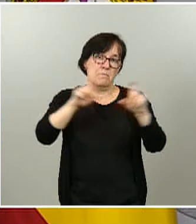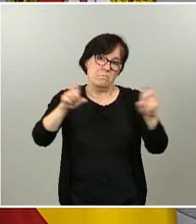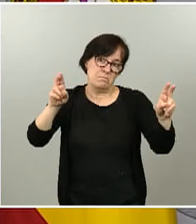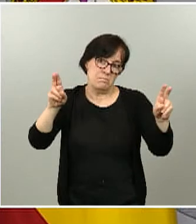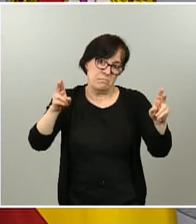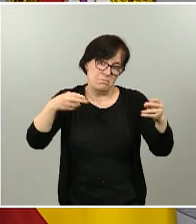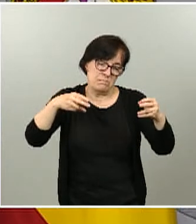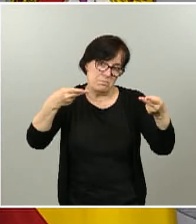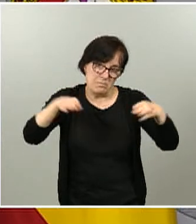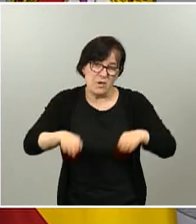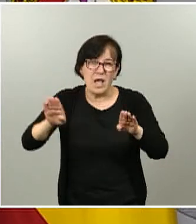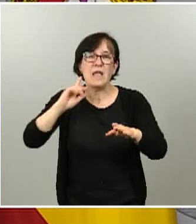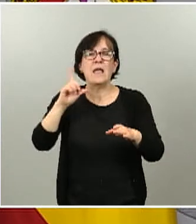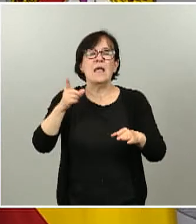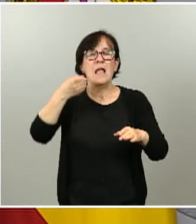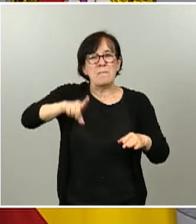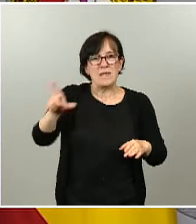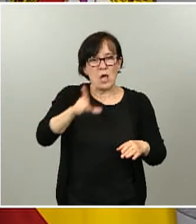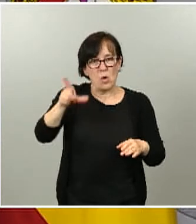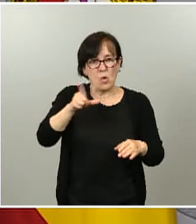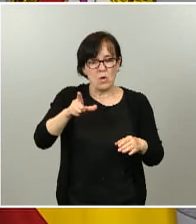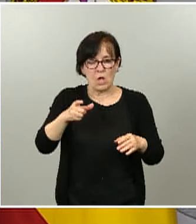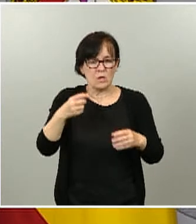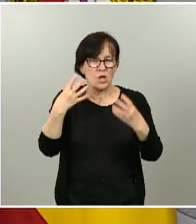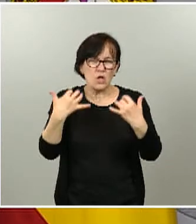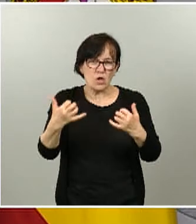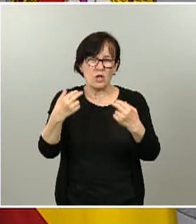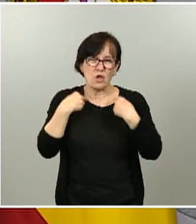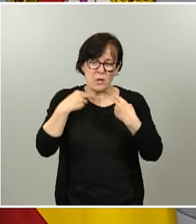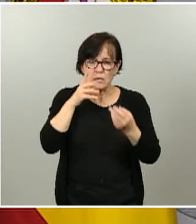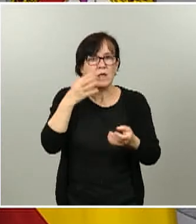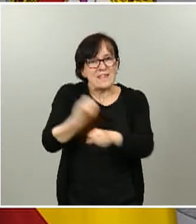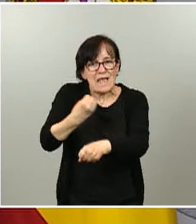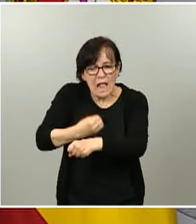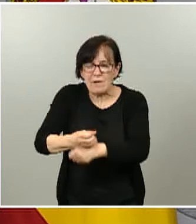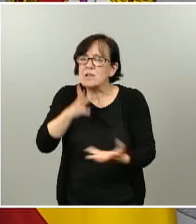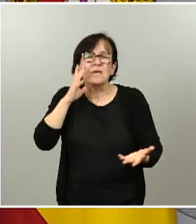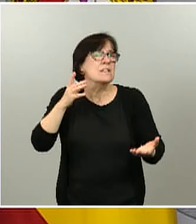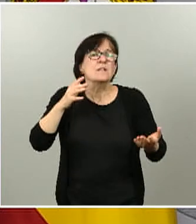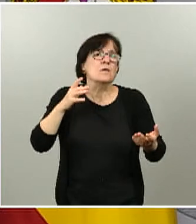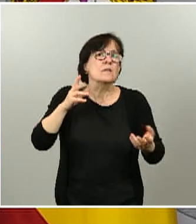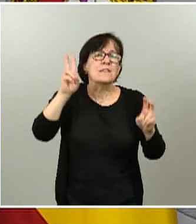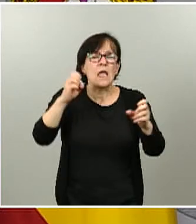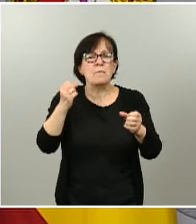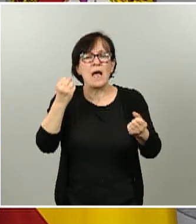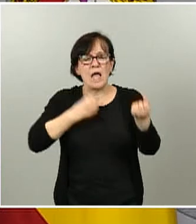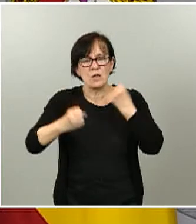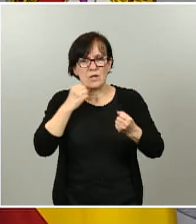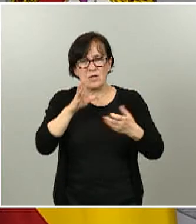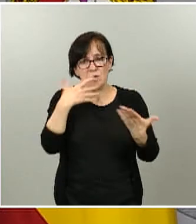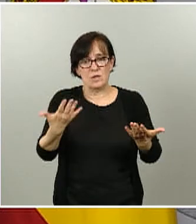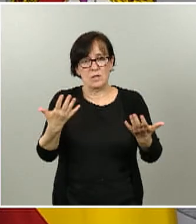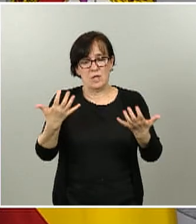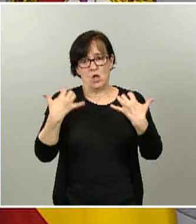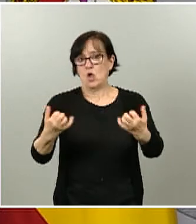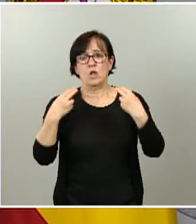julio sea hábil en el Congreso de los Diputados. Son cuestiones económicas o de plantear como hábil el Congreso de los Diputados. No me